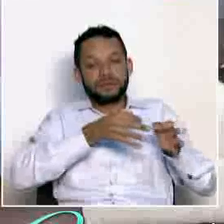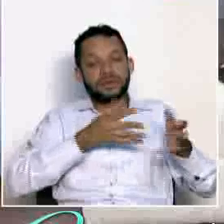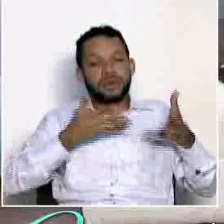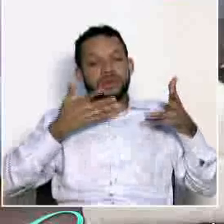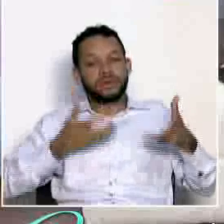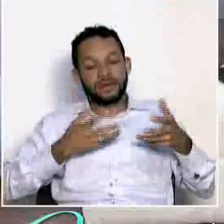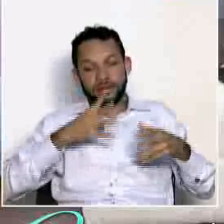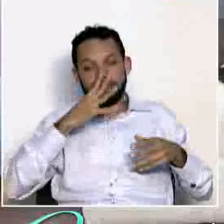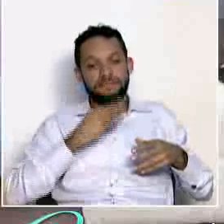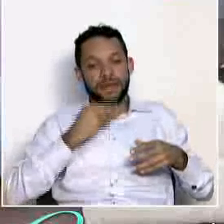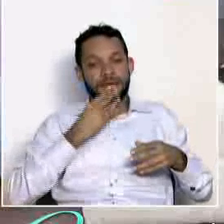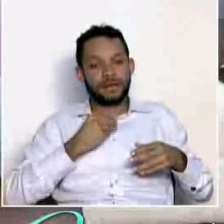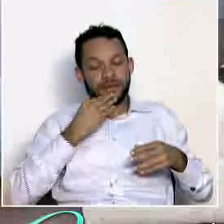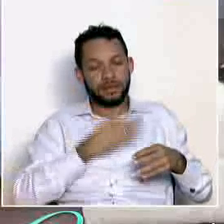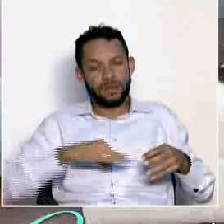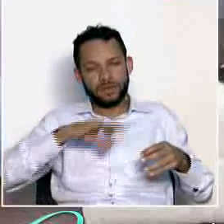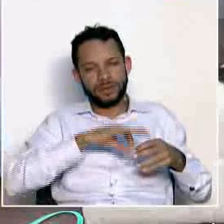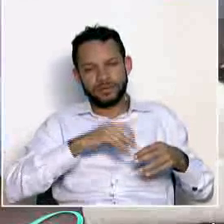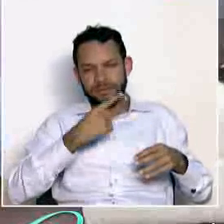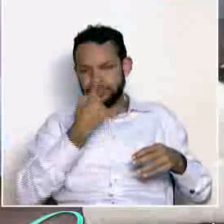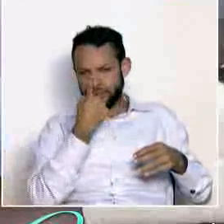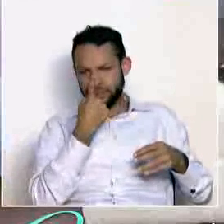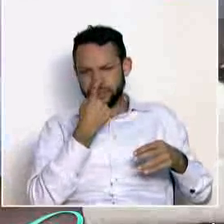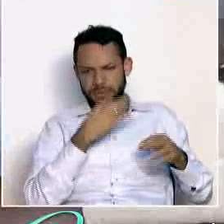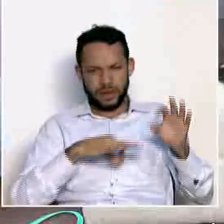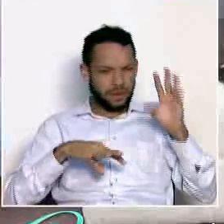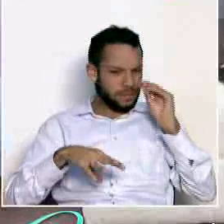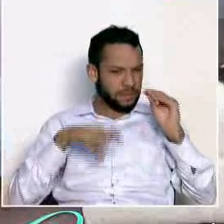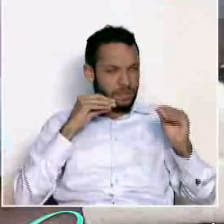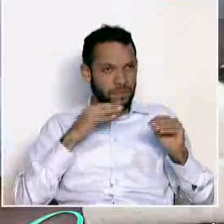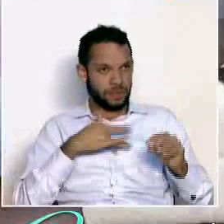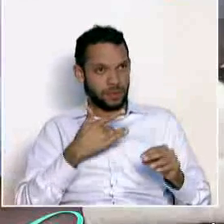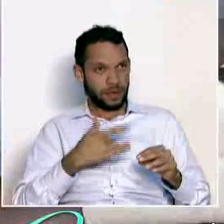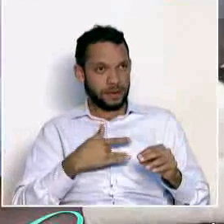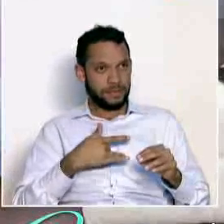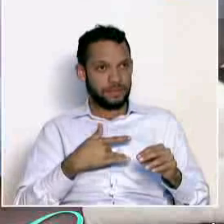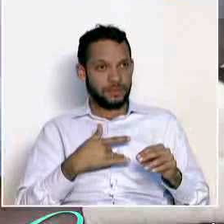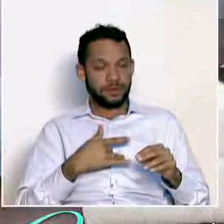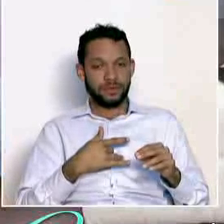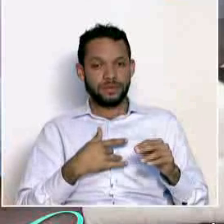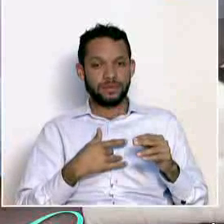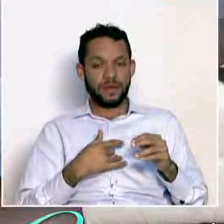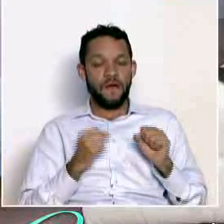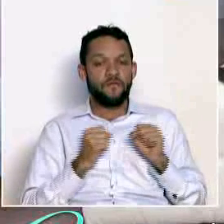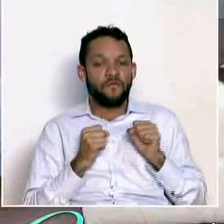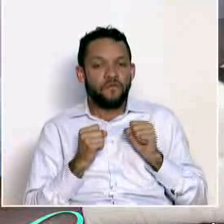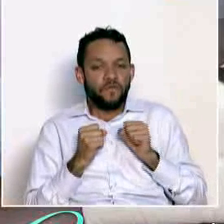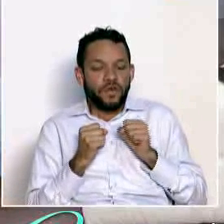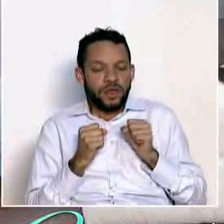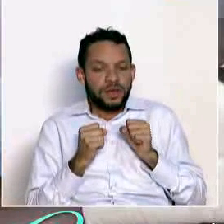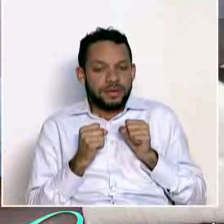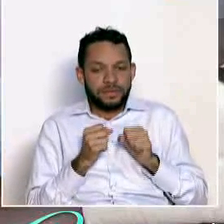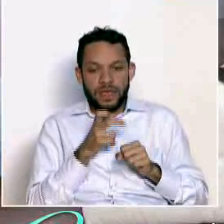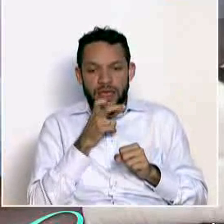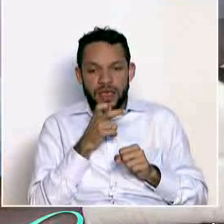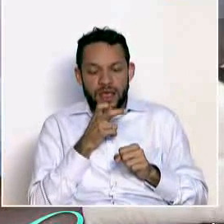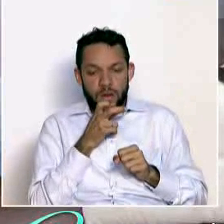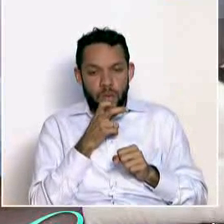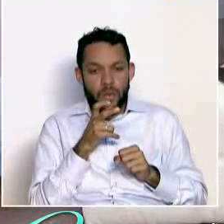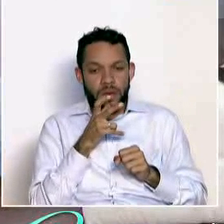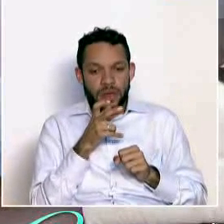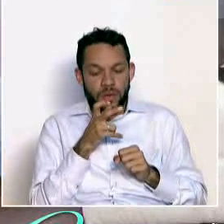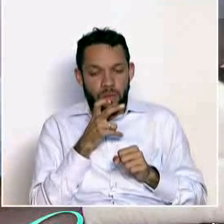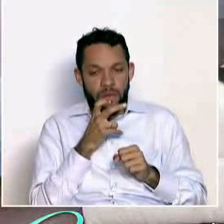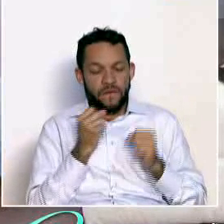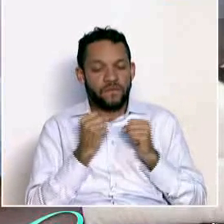me llama la atención algo. Cuando ustedes sintieron que él hacía la terapia del frío, que Santiago sentía mucho